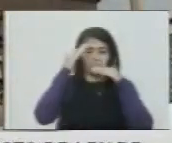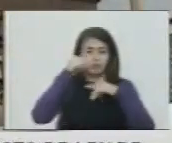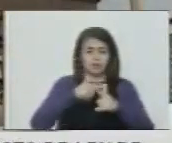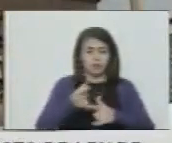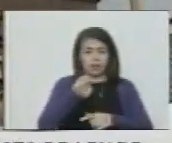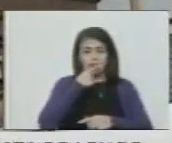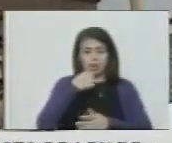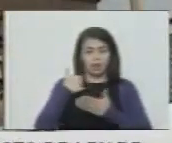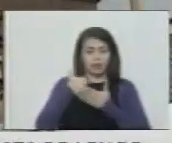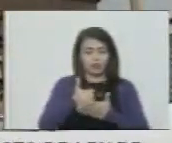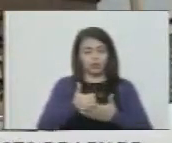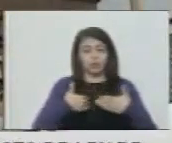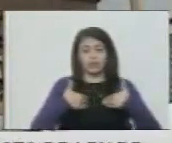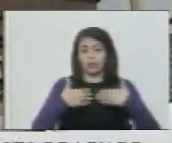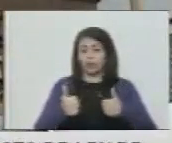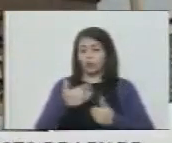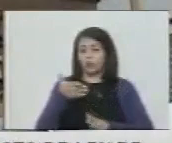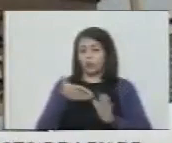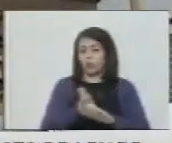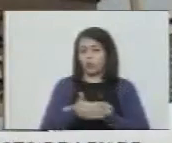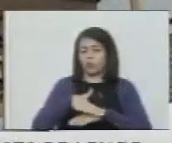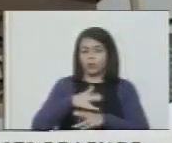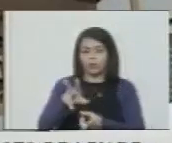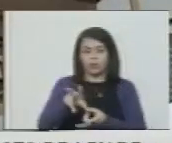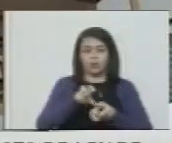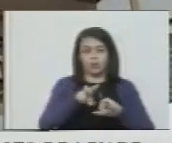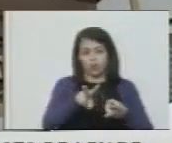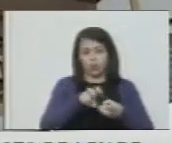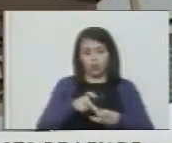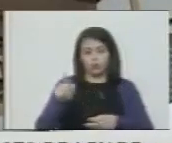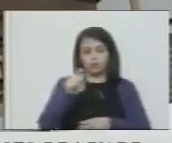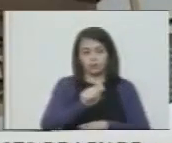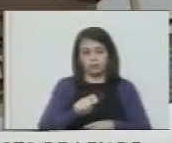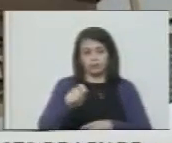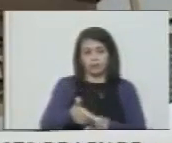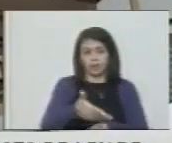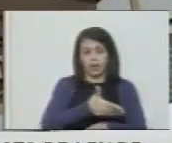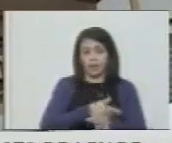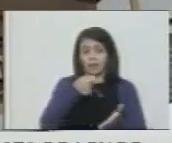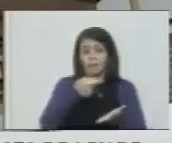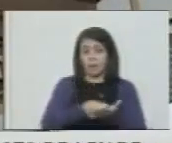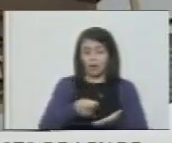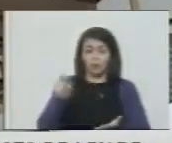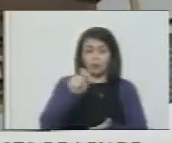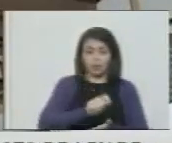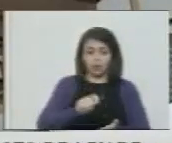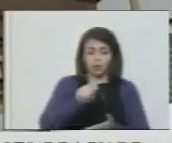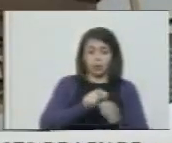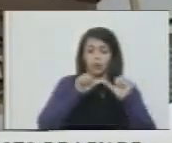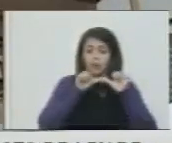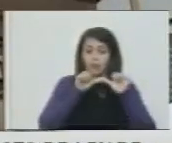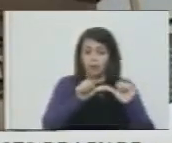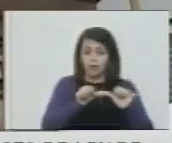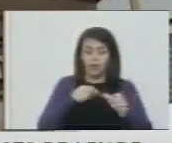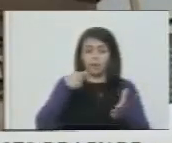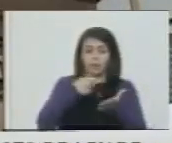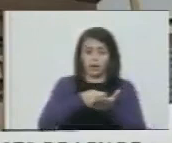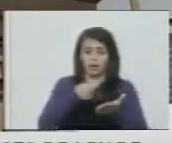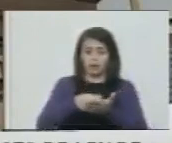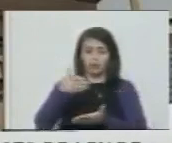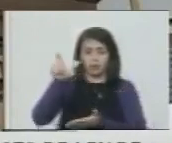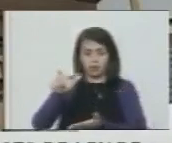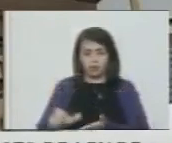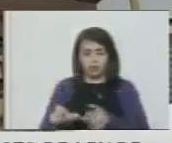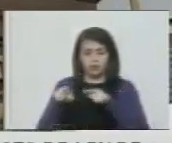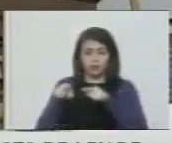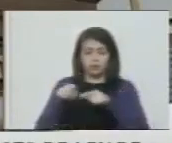y tratamiento de su salud mediante el cobro periódico por anticipado de una cuota previamente establecida y pagada por el